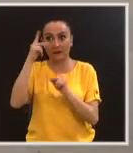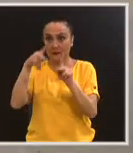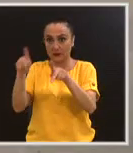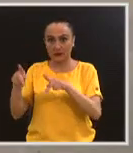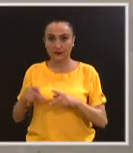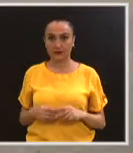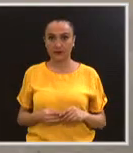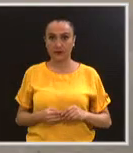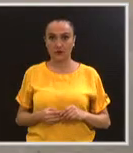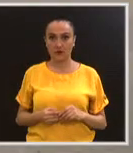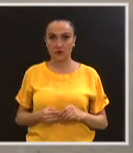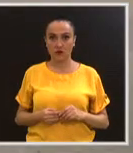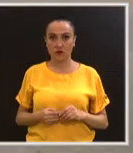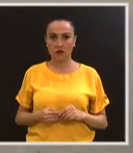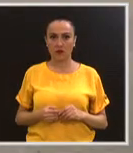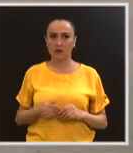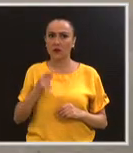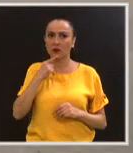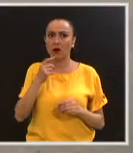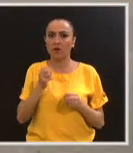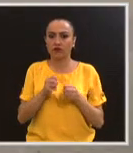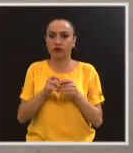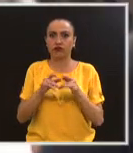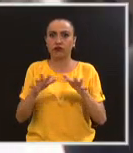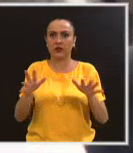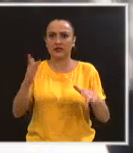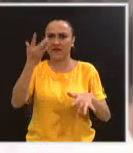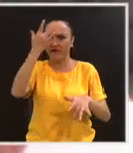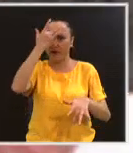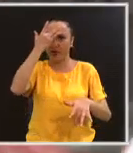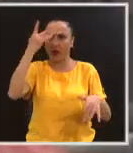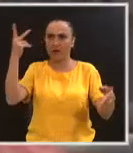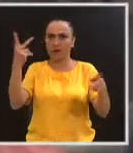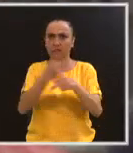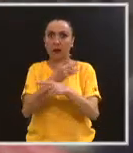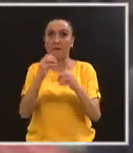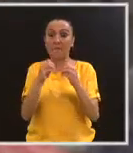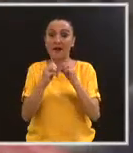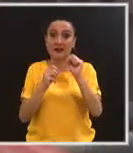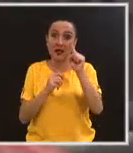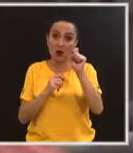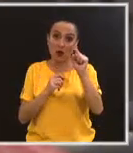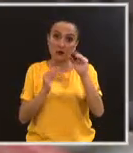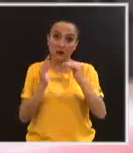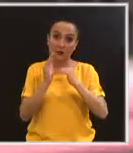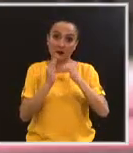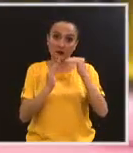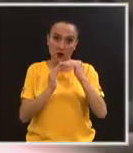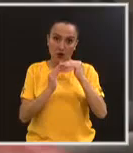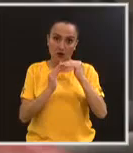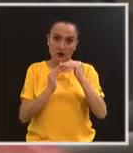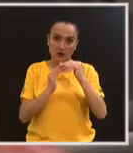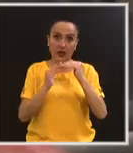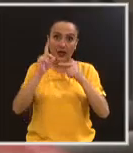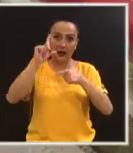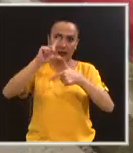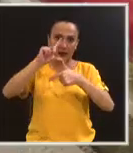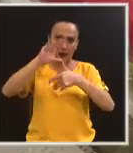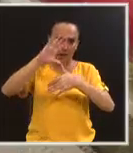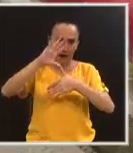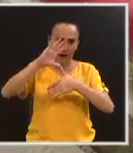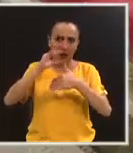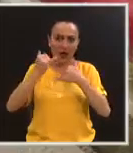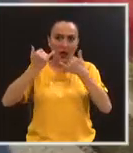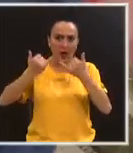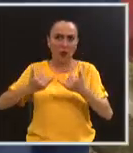personas la inusual expansión de esta enfermedad reporta más de 11 millones de casos en toda latinoamérica Y